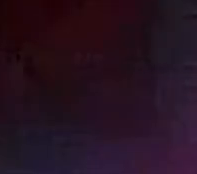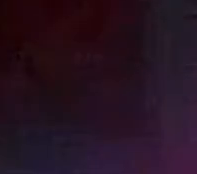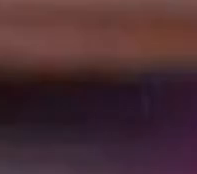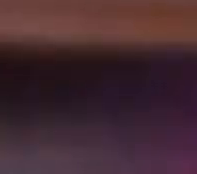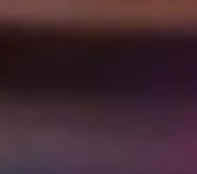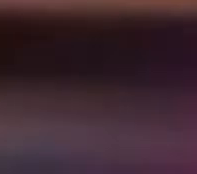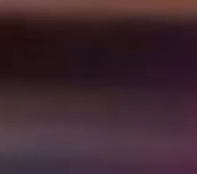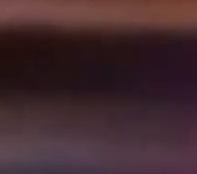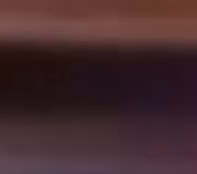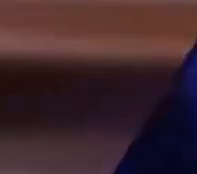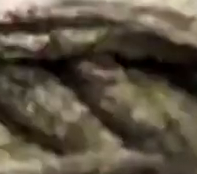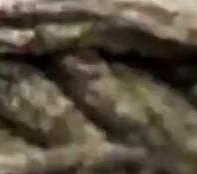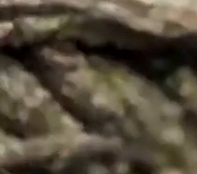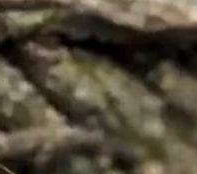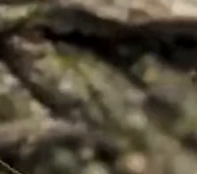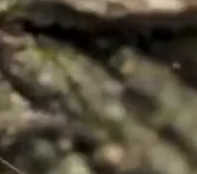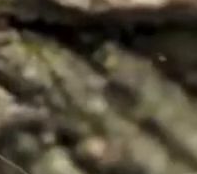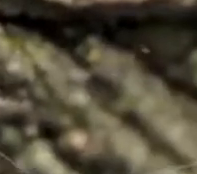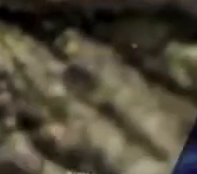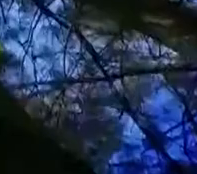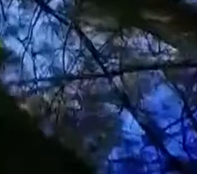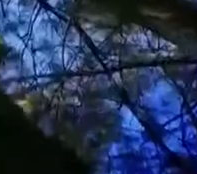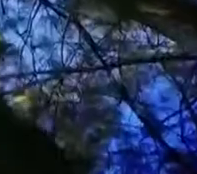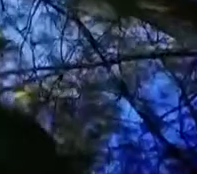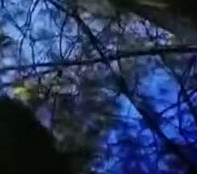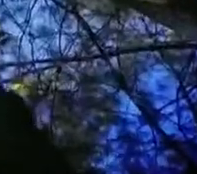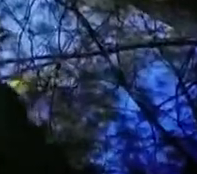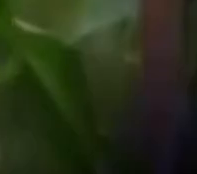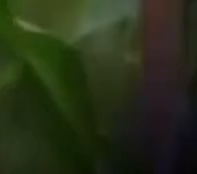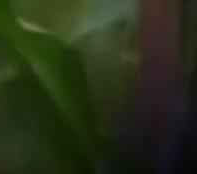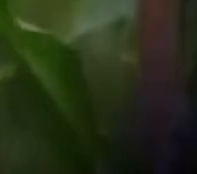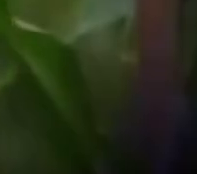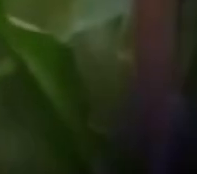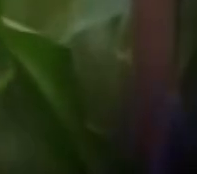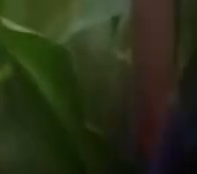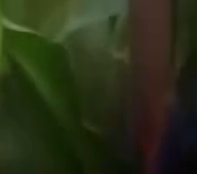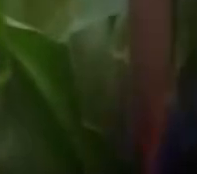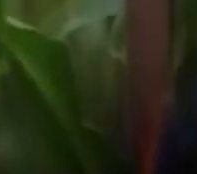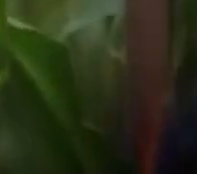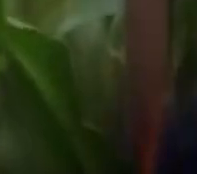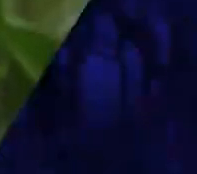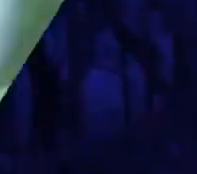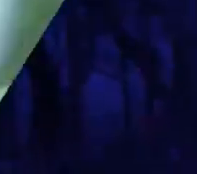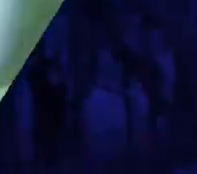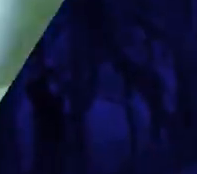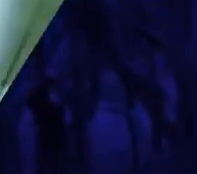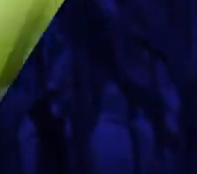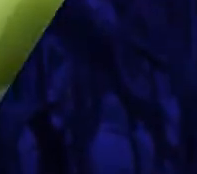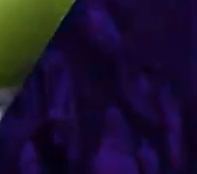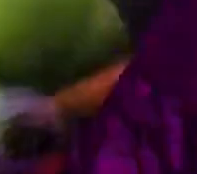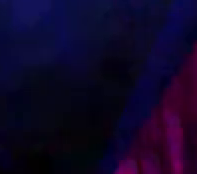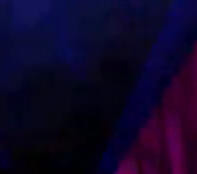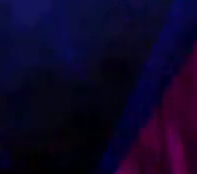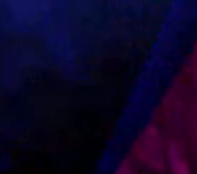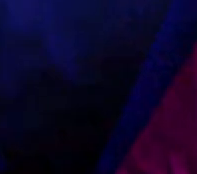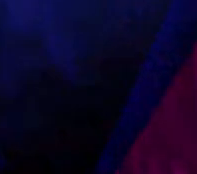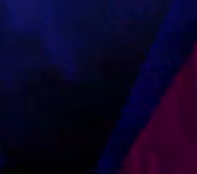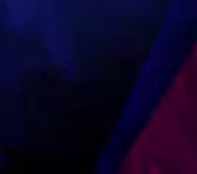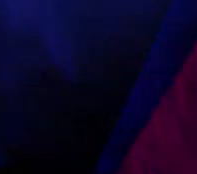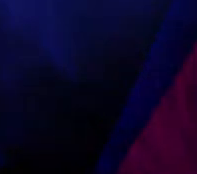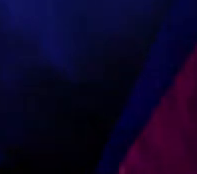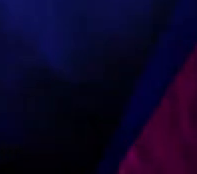Desde el corazón de la tierra nace el tronco de hormigo, crece la milpa y brota el grano